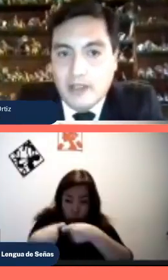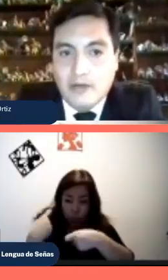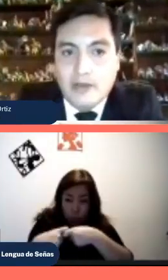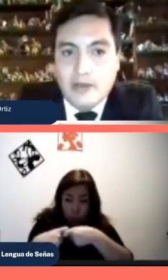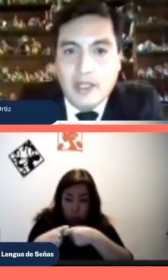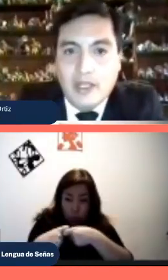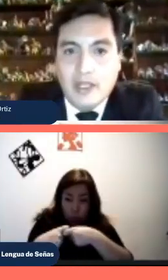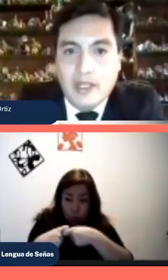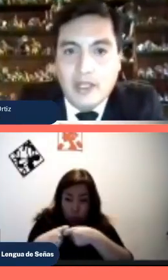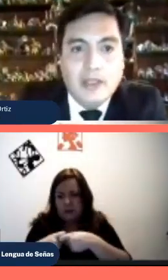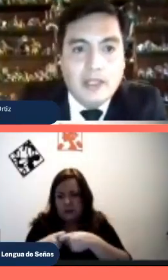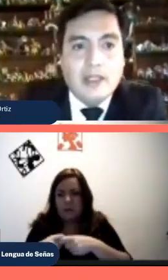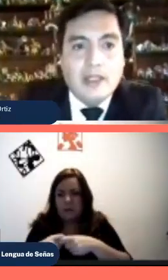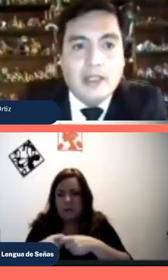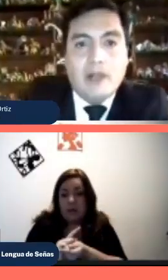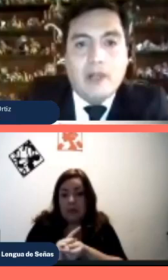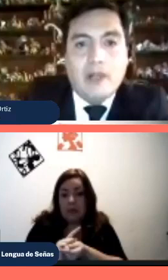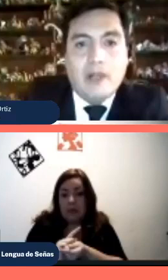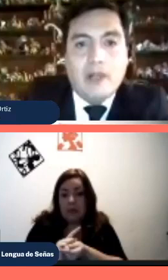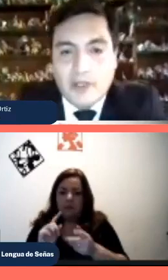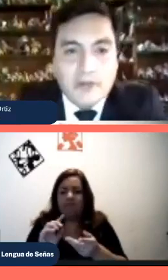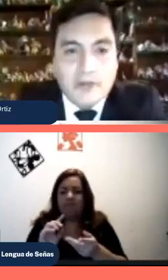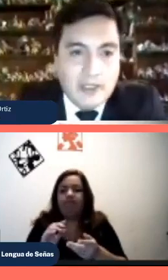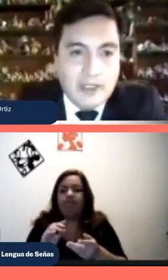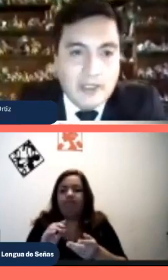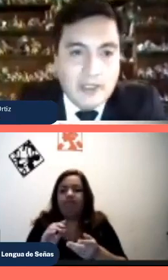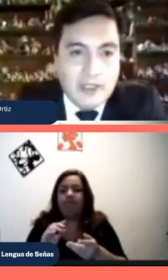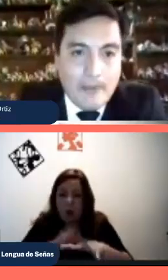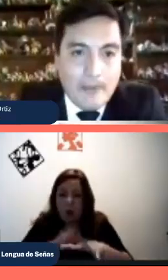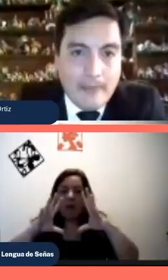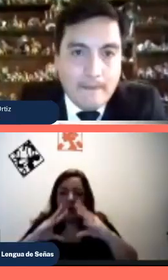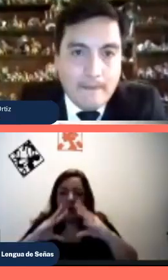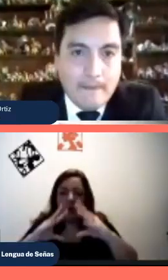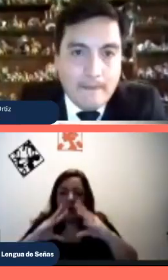más hidrodinámico y tener un nado mucho más efectivo.